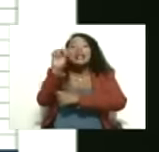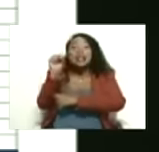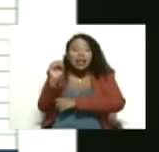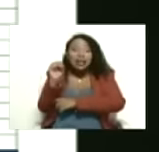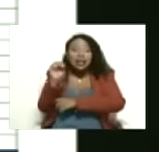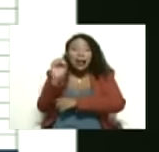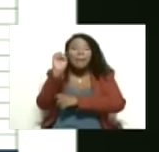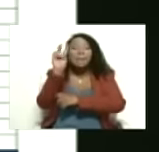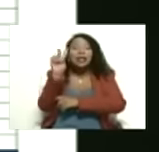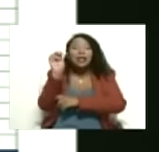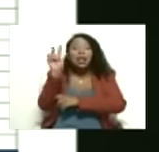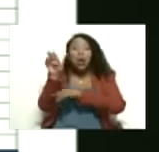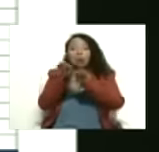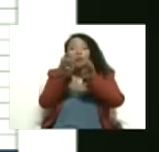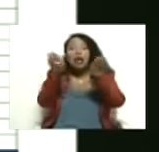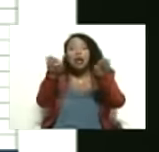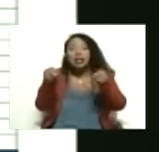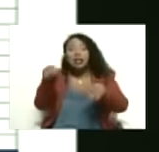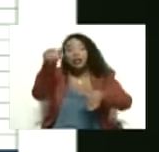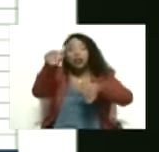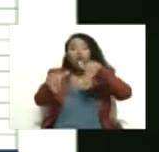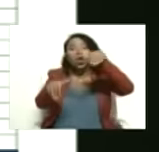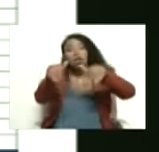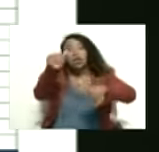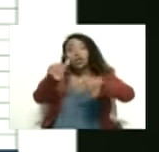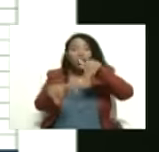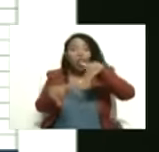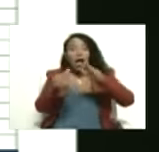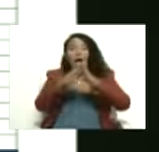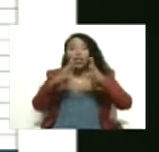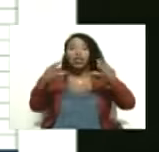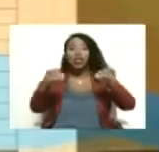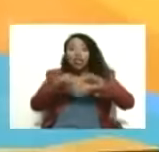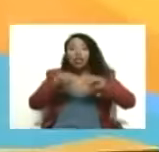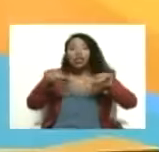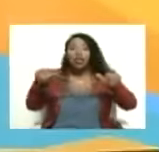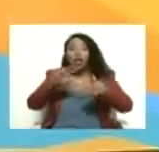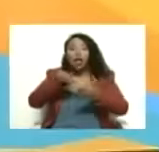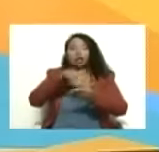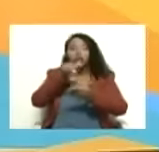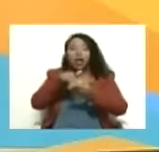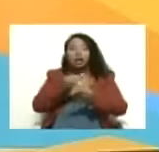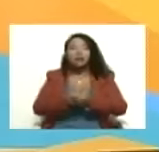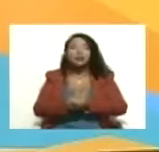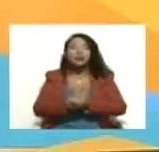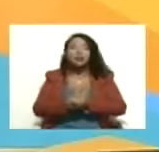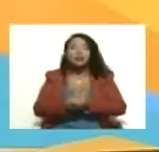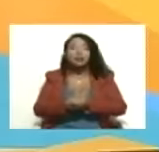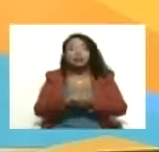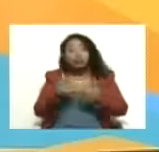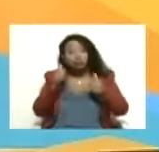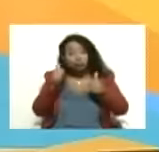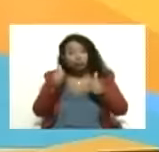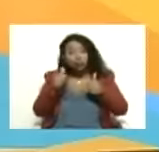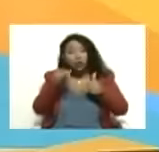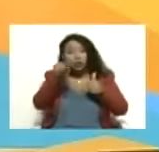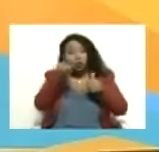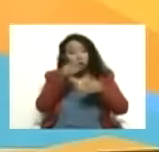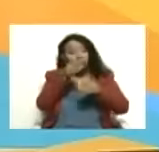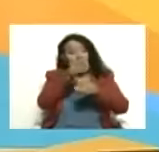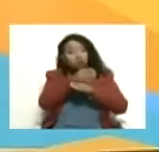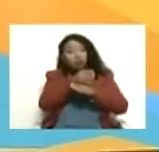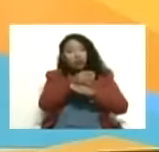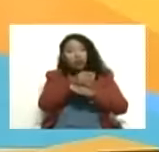2322 mesas de votación en todo el territorio nacional Pues bien Usted llega